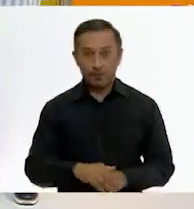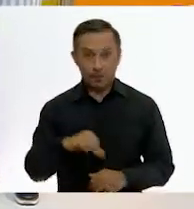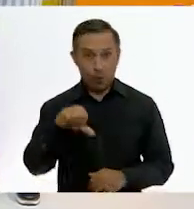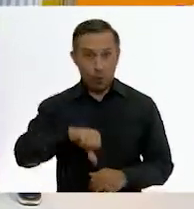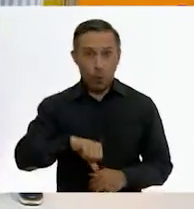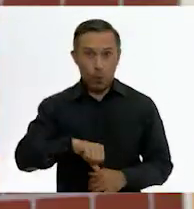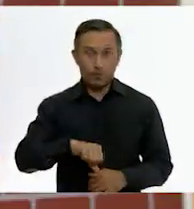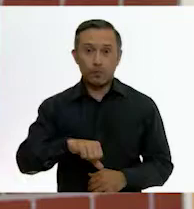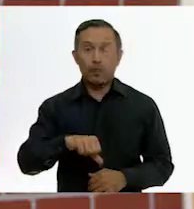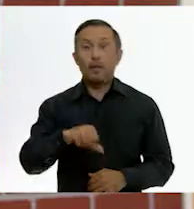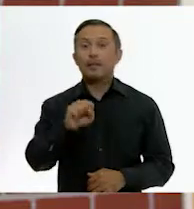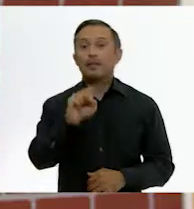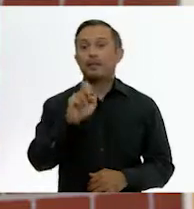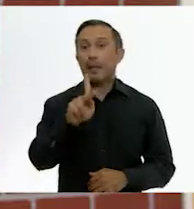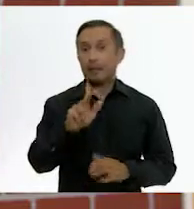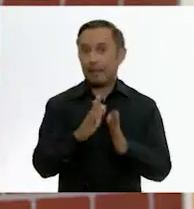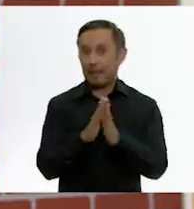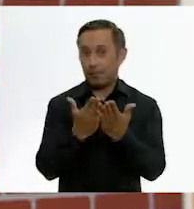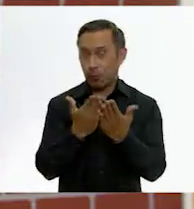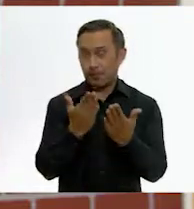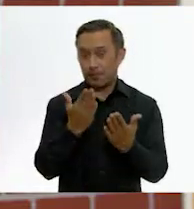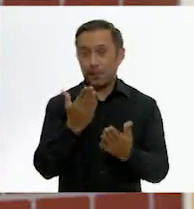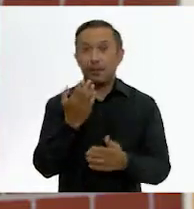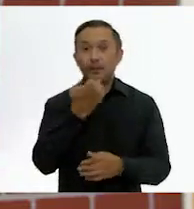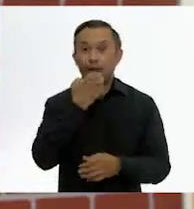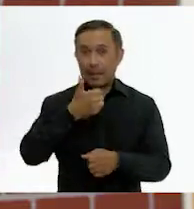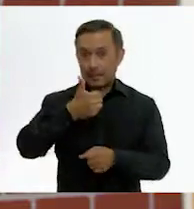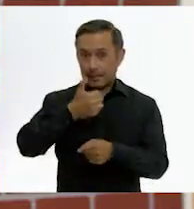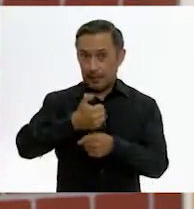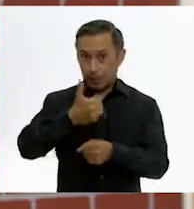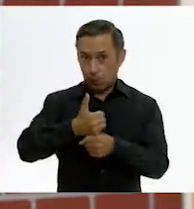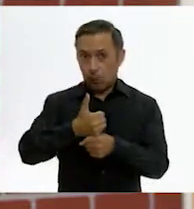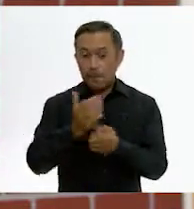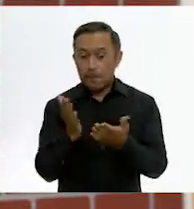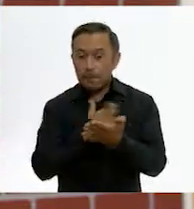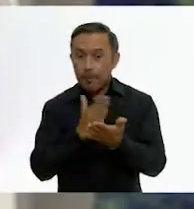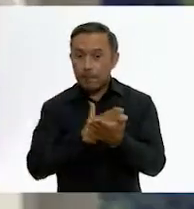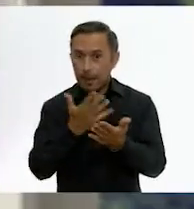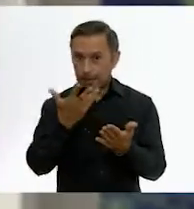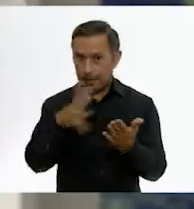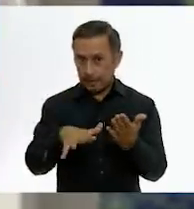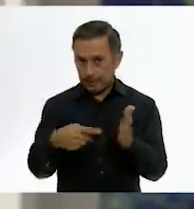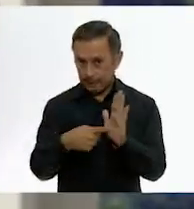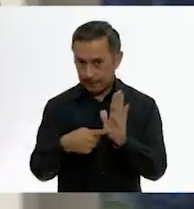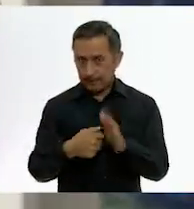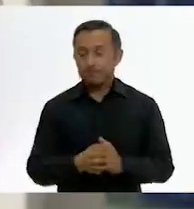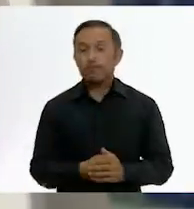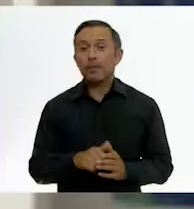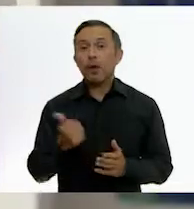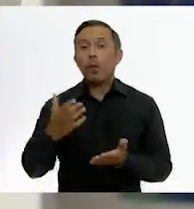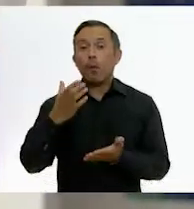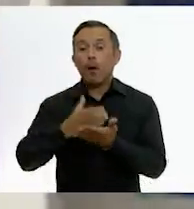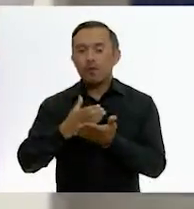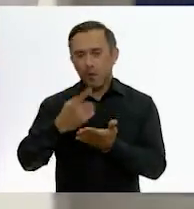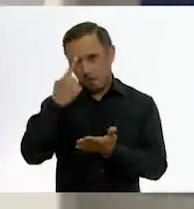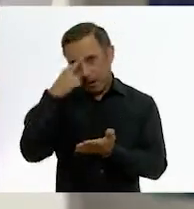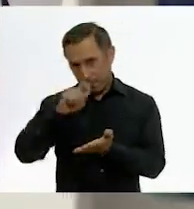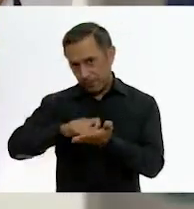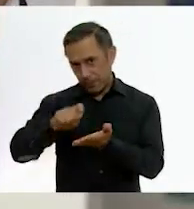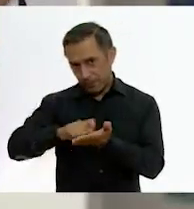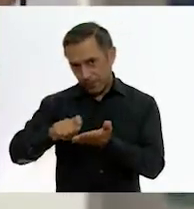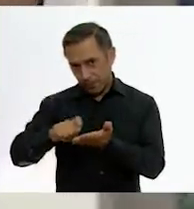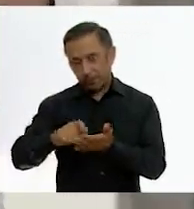utilizar tu libro de español sexto grado en la página 10 de igual manera una libreta para anotar y